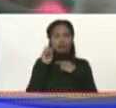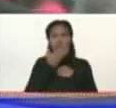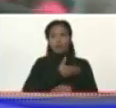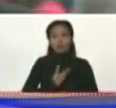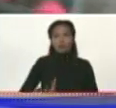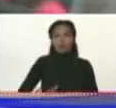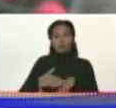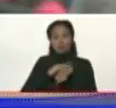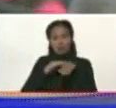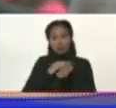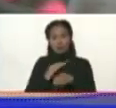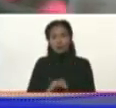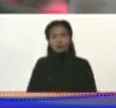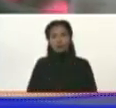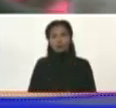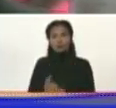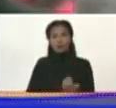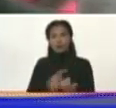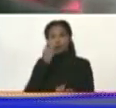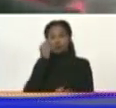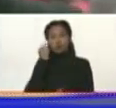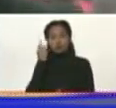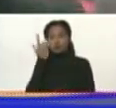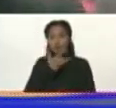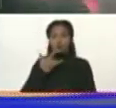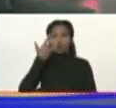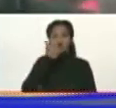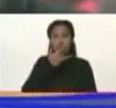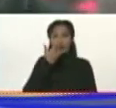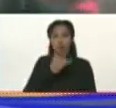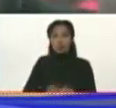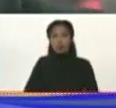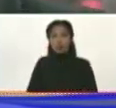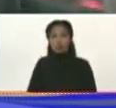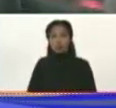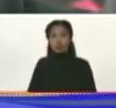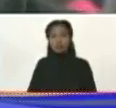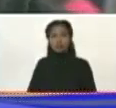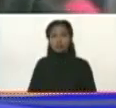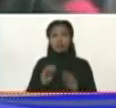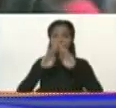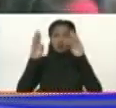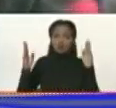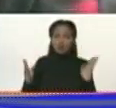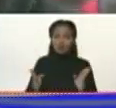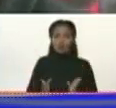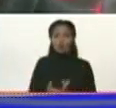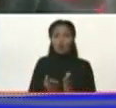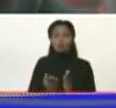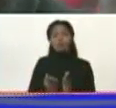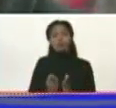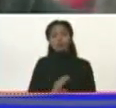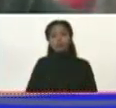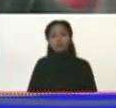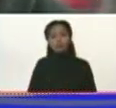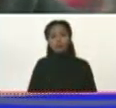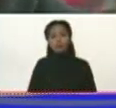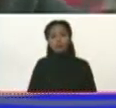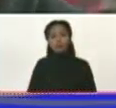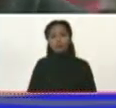presidente. Hermanos y hermanas africanos y afrodescendientes del mundo,